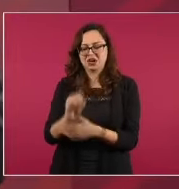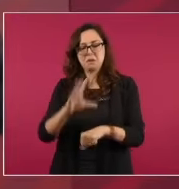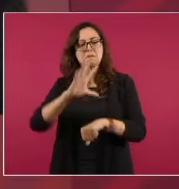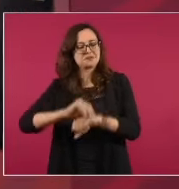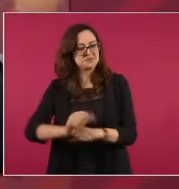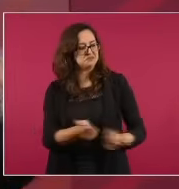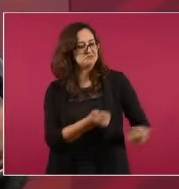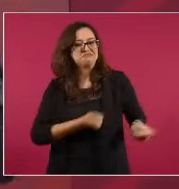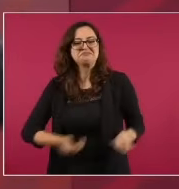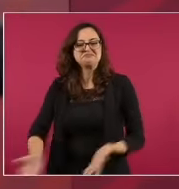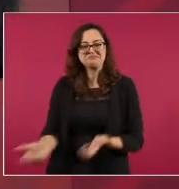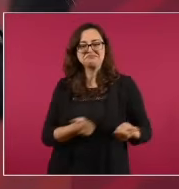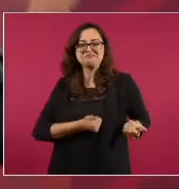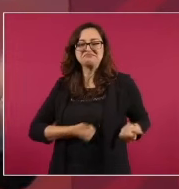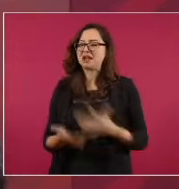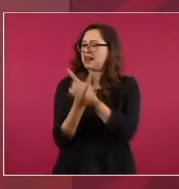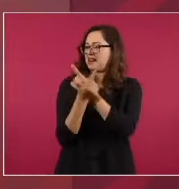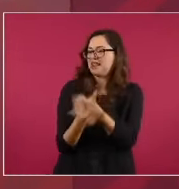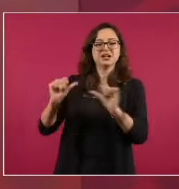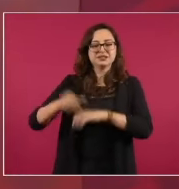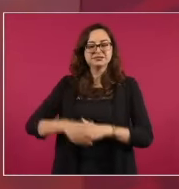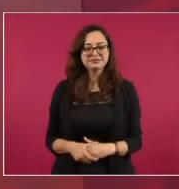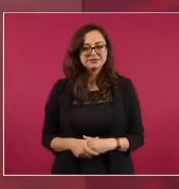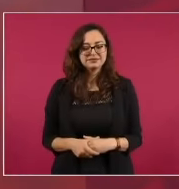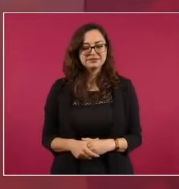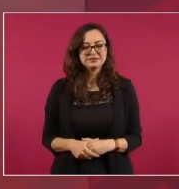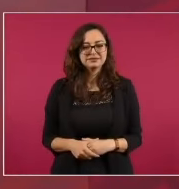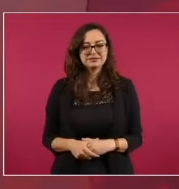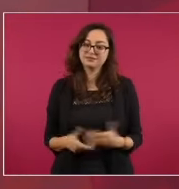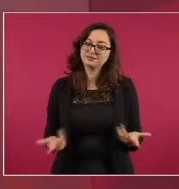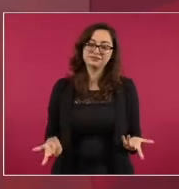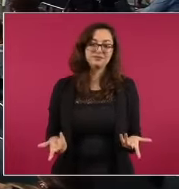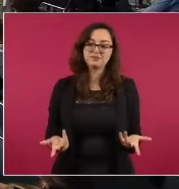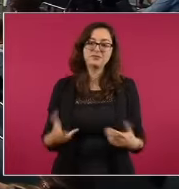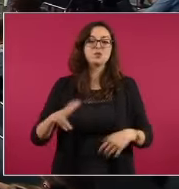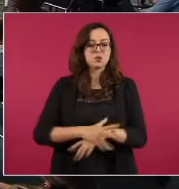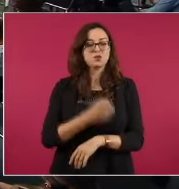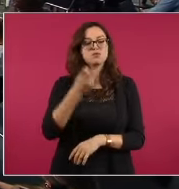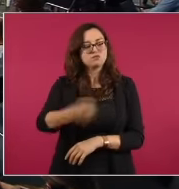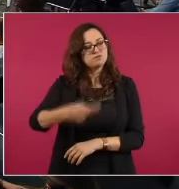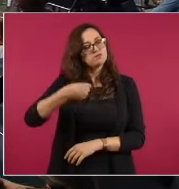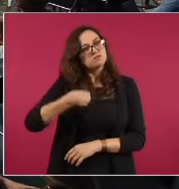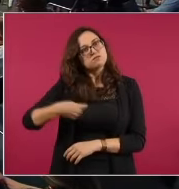y el contrabando y todo. Por eso voy a insistir.